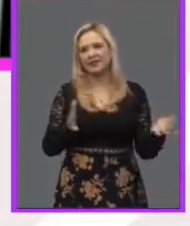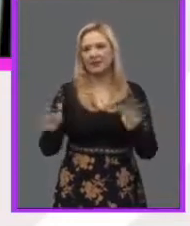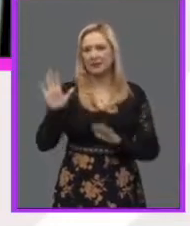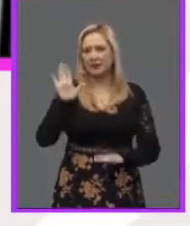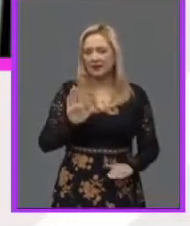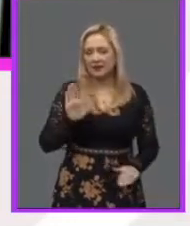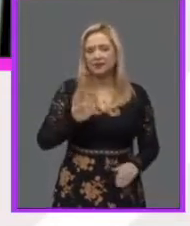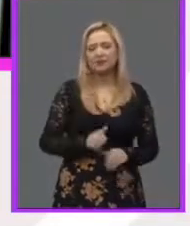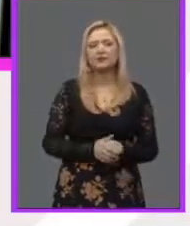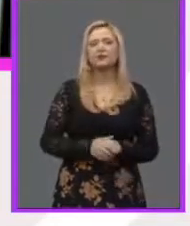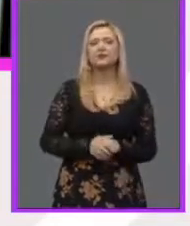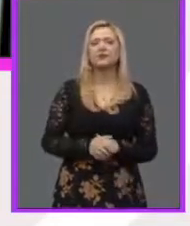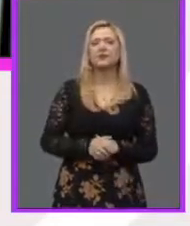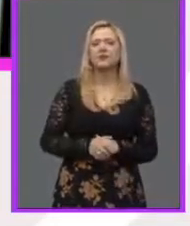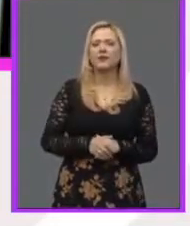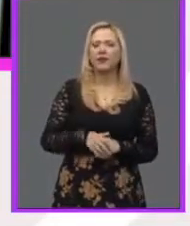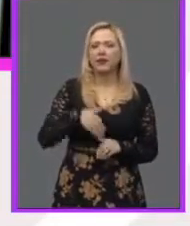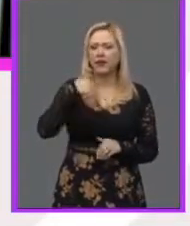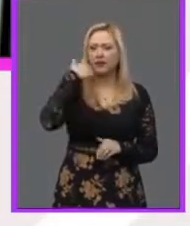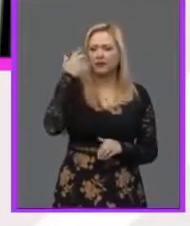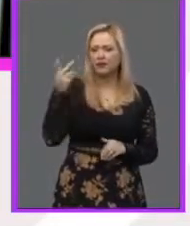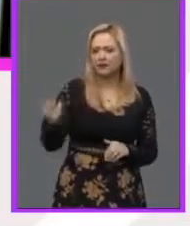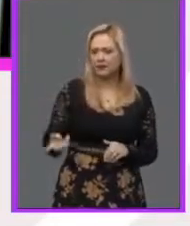necesariamente. Carla,